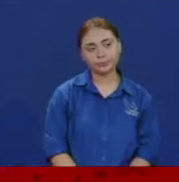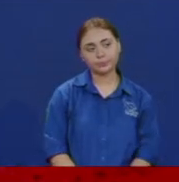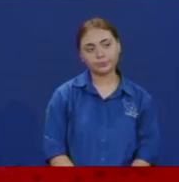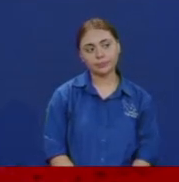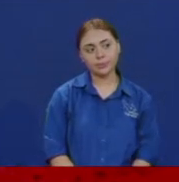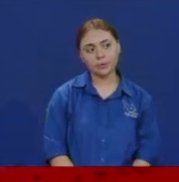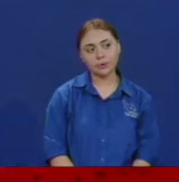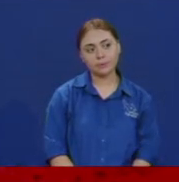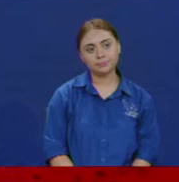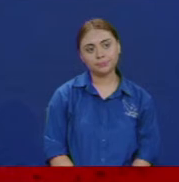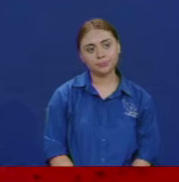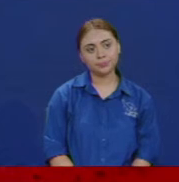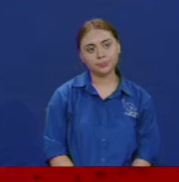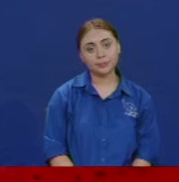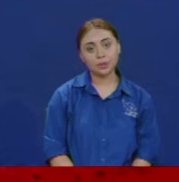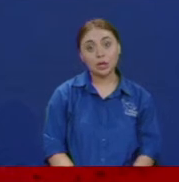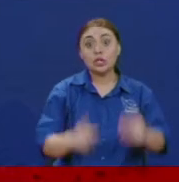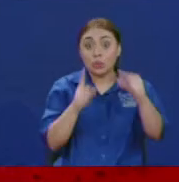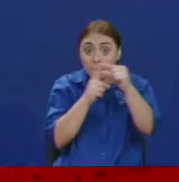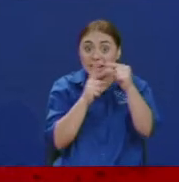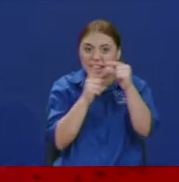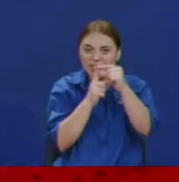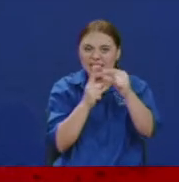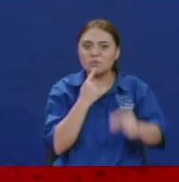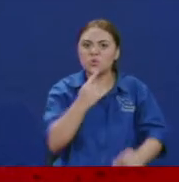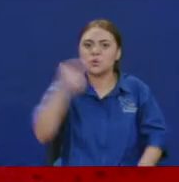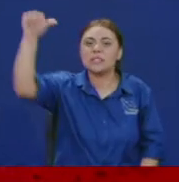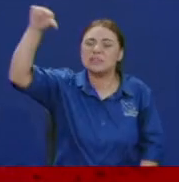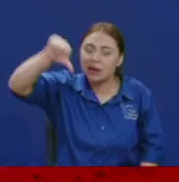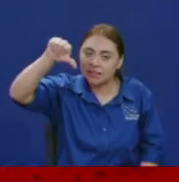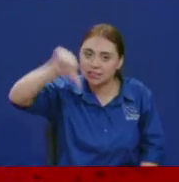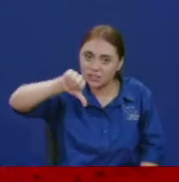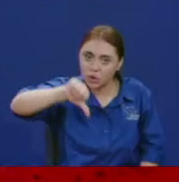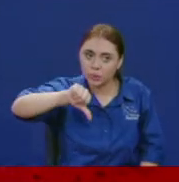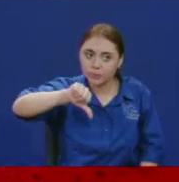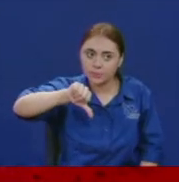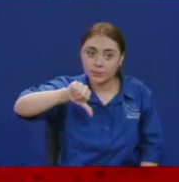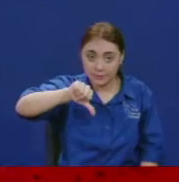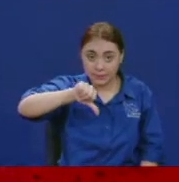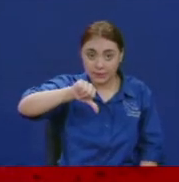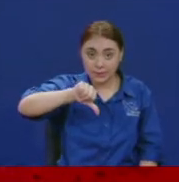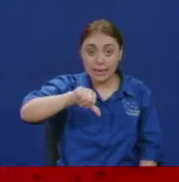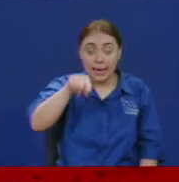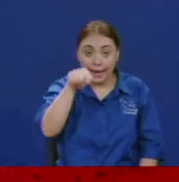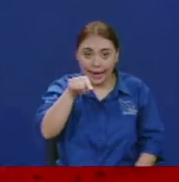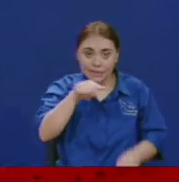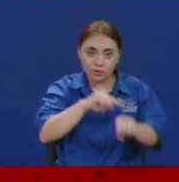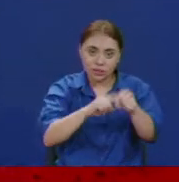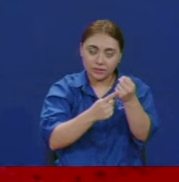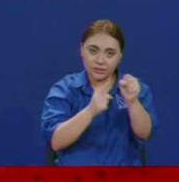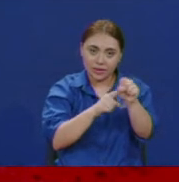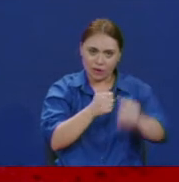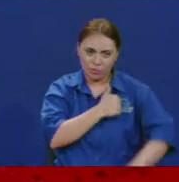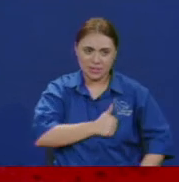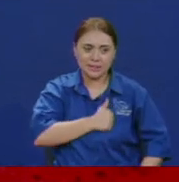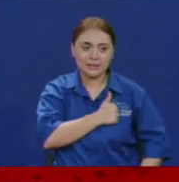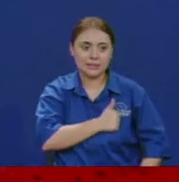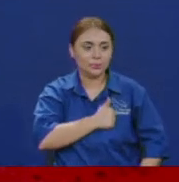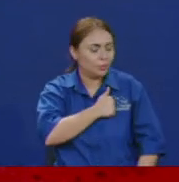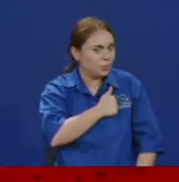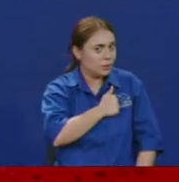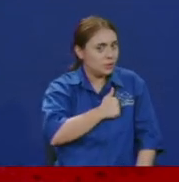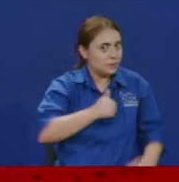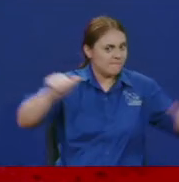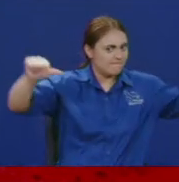es que vendrían a ser, repito, palabras malignas, sería la levadura poneria. De lo